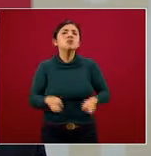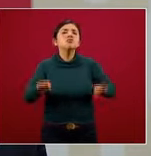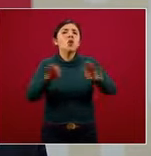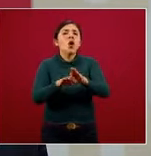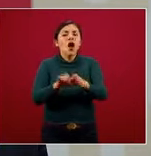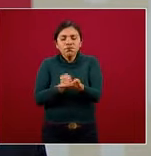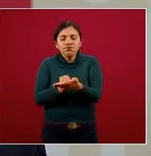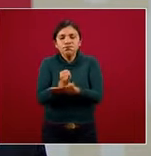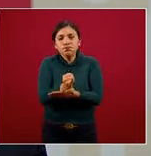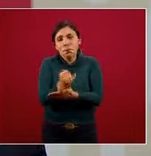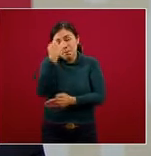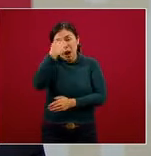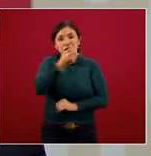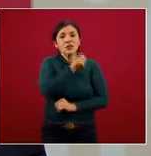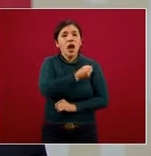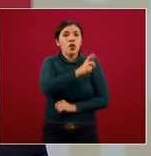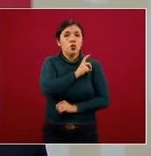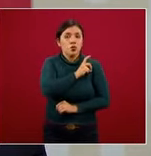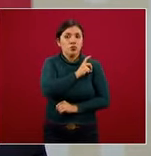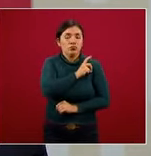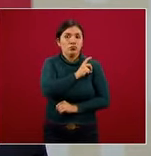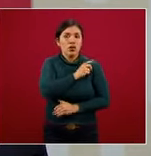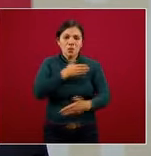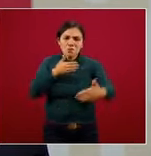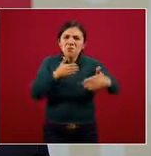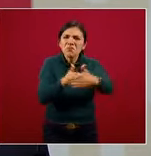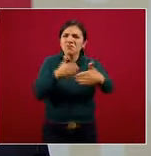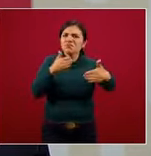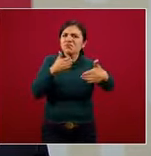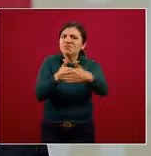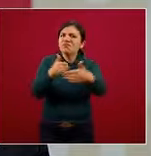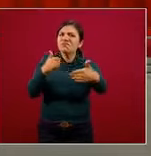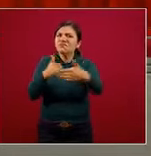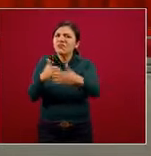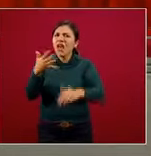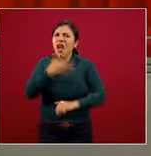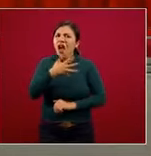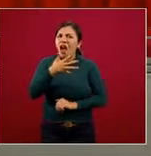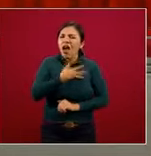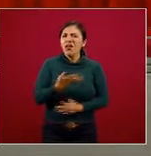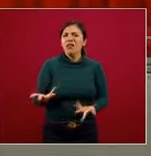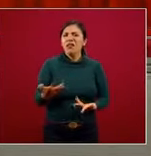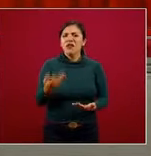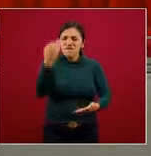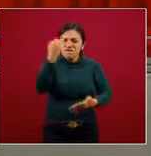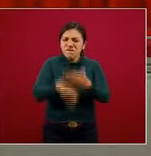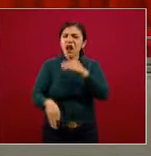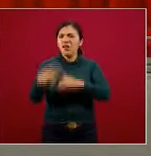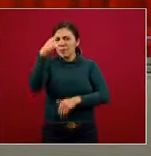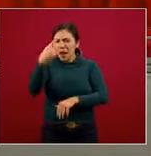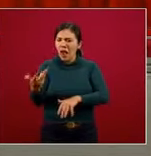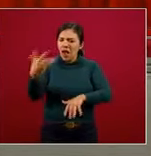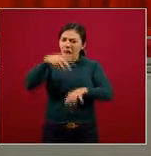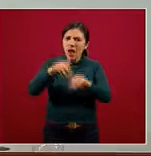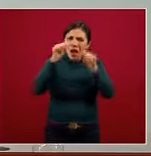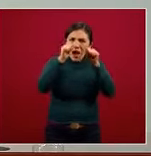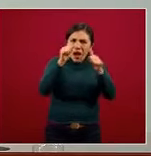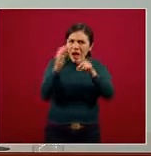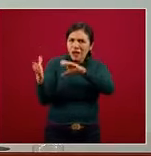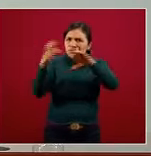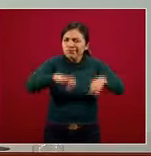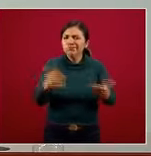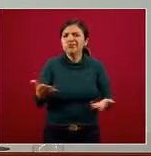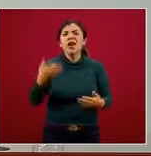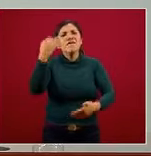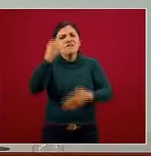importantes determinantes sociales de la salud. Las barreras que ponemos, la falta de accesibilidad, la falta